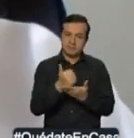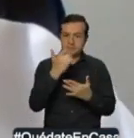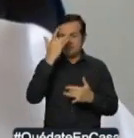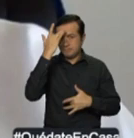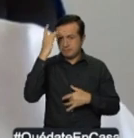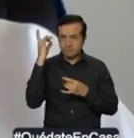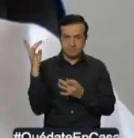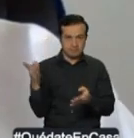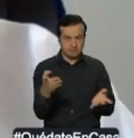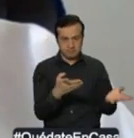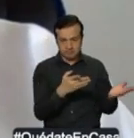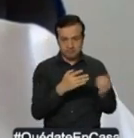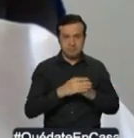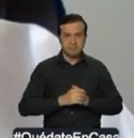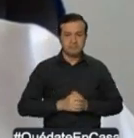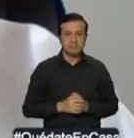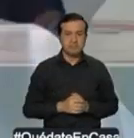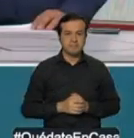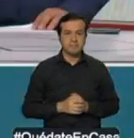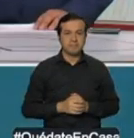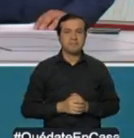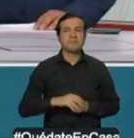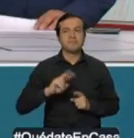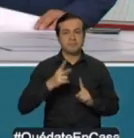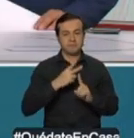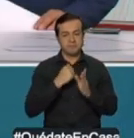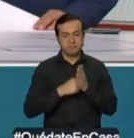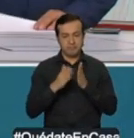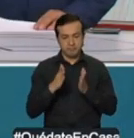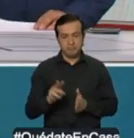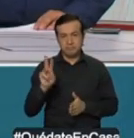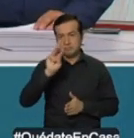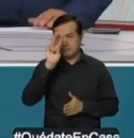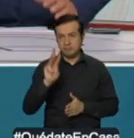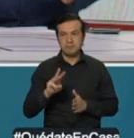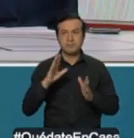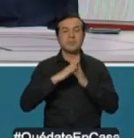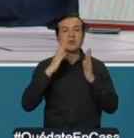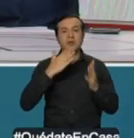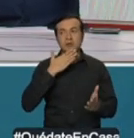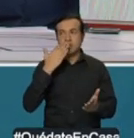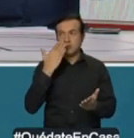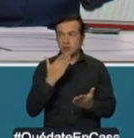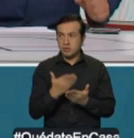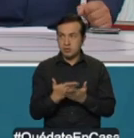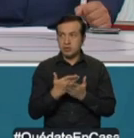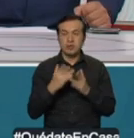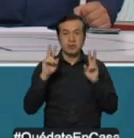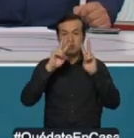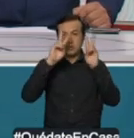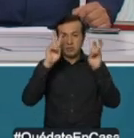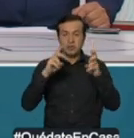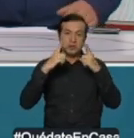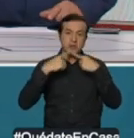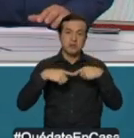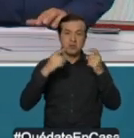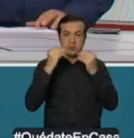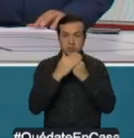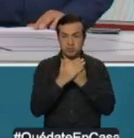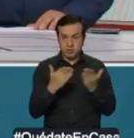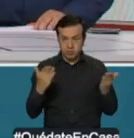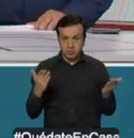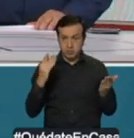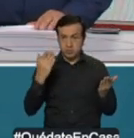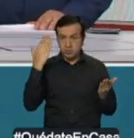coronavirus de acuerdo viceministro muchas gracias por la información quisiéramos una ampliación sobre este anuncio que ha dado a conocer